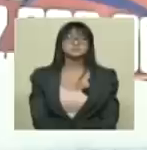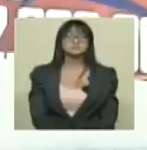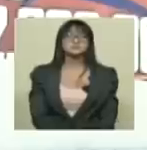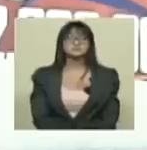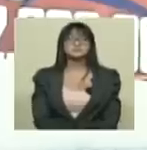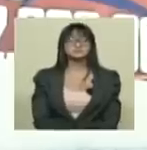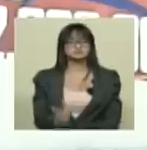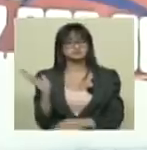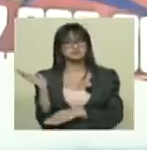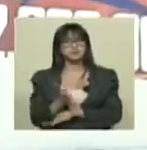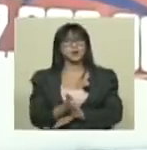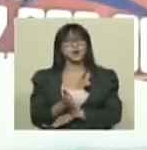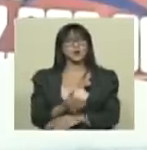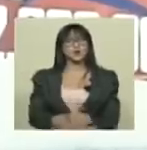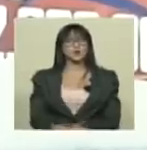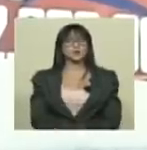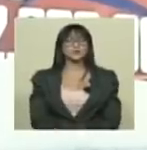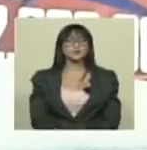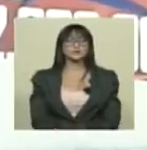O sea, lo sancionan